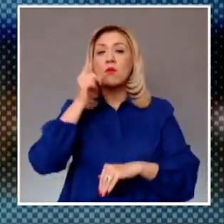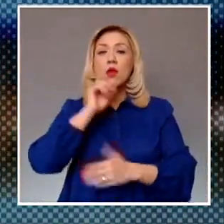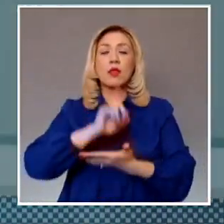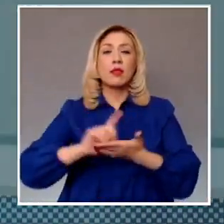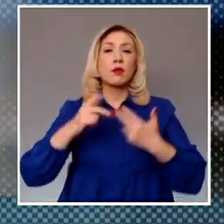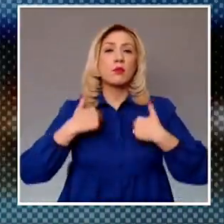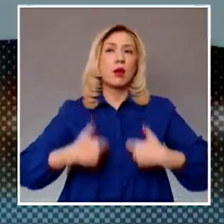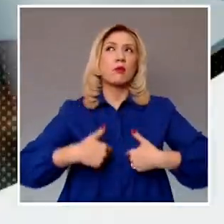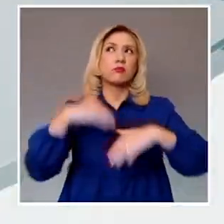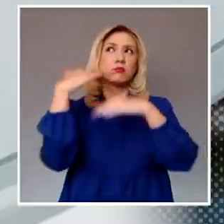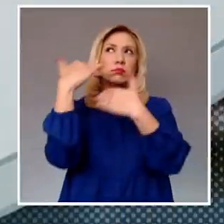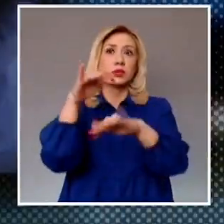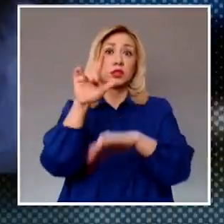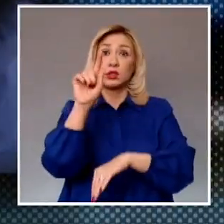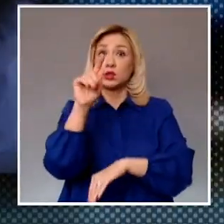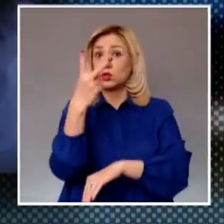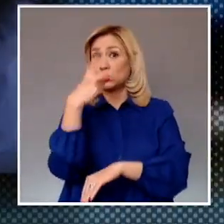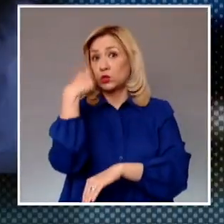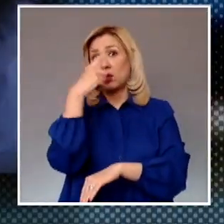72 horas.